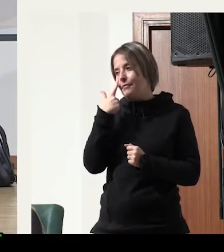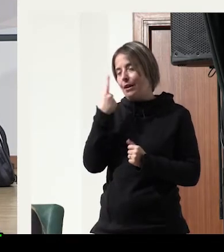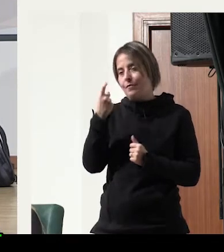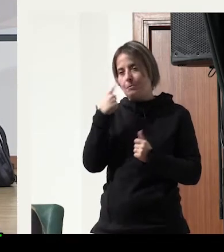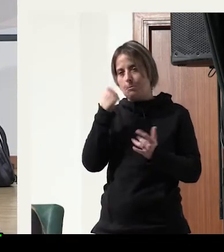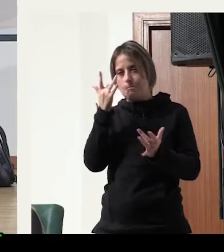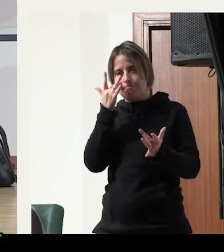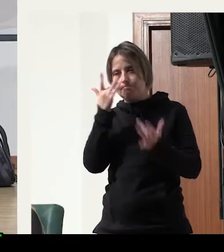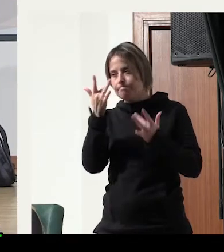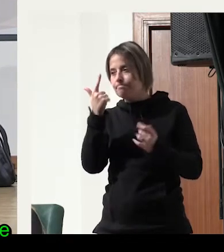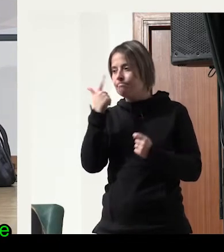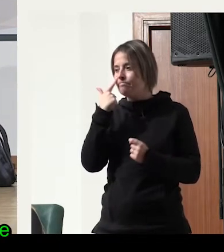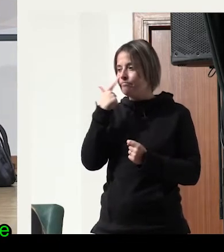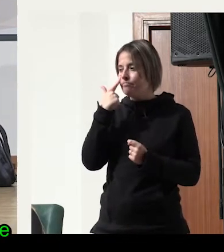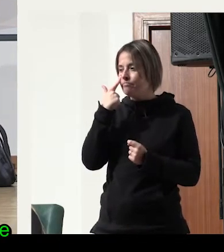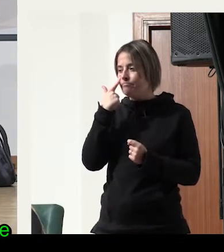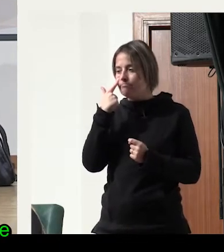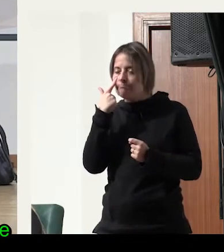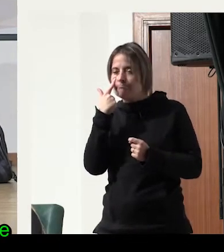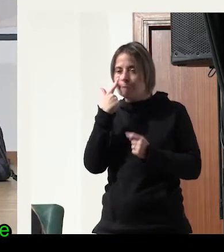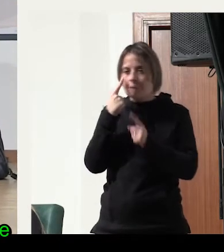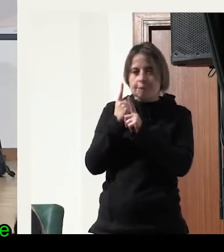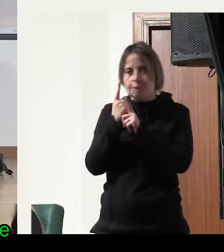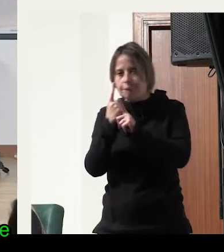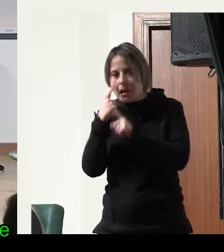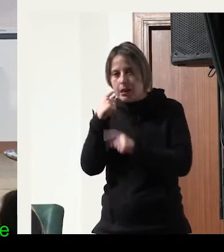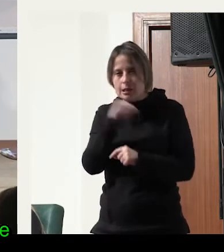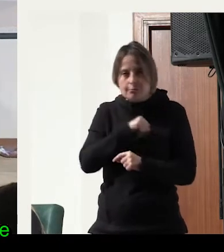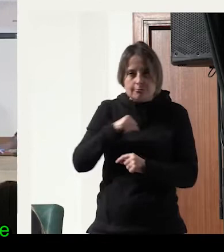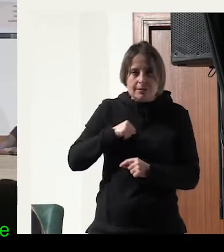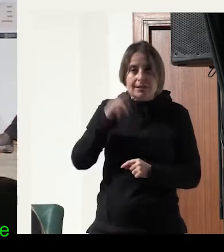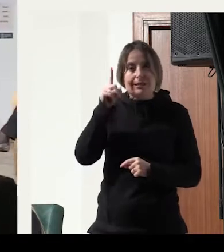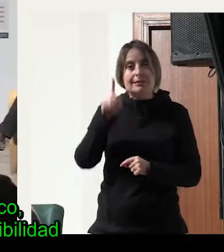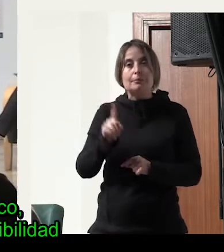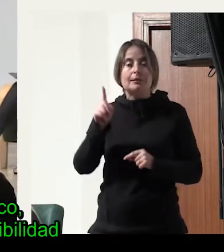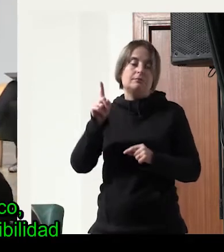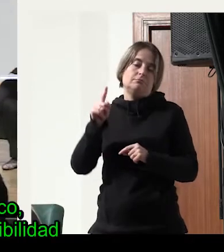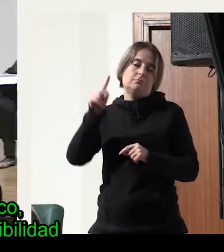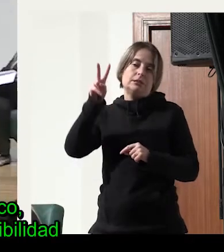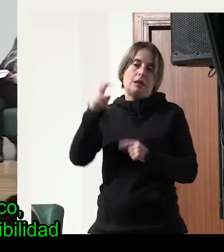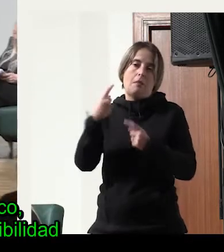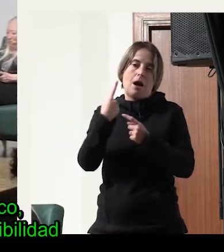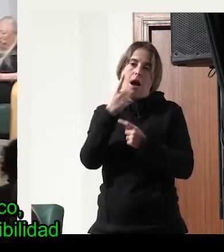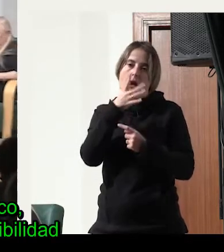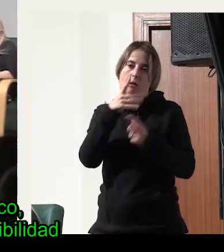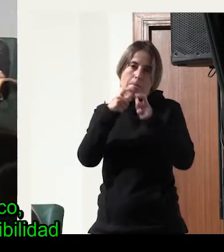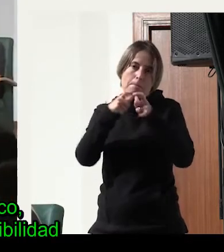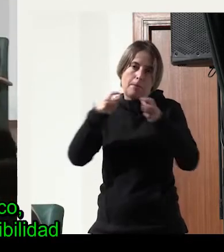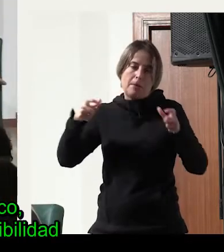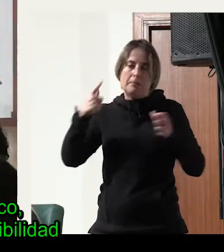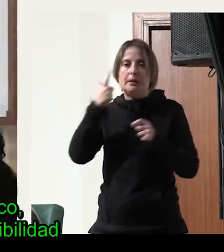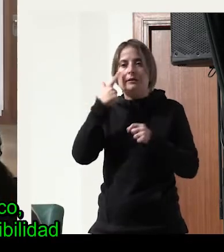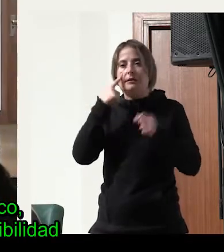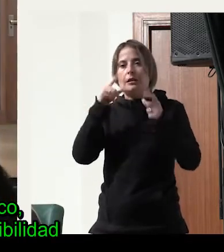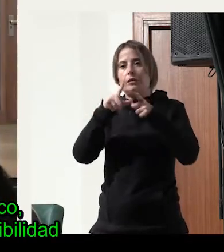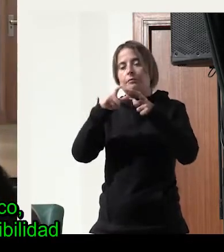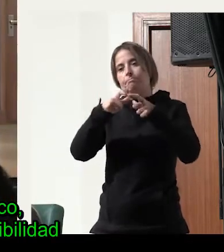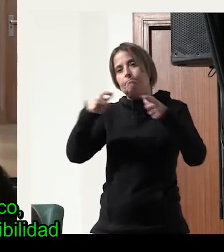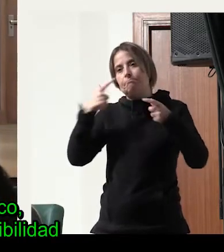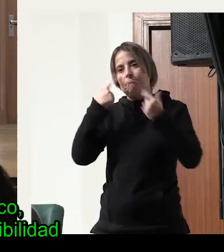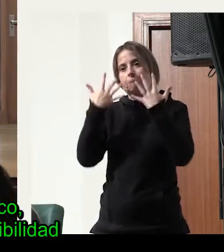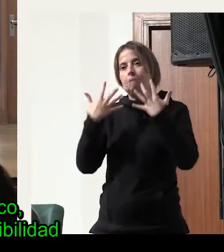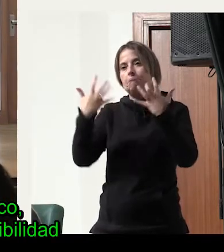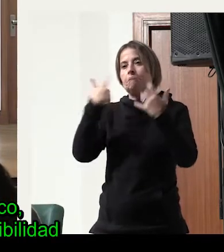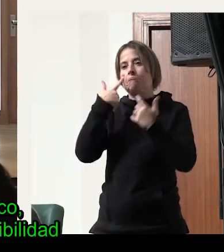una parte estar alerta individualmente. Por otra parte, hay un tema que yo creo que últimamente cada vez está más en el público, que es